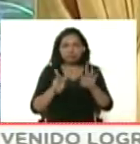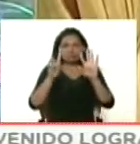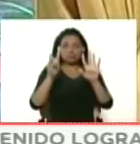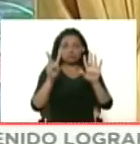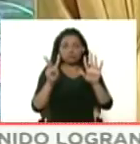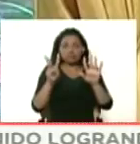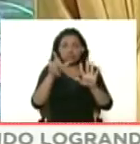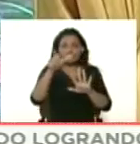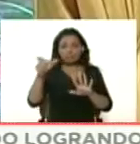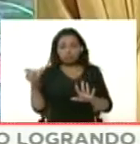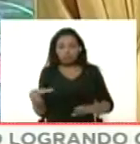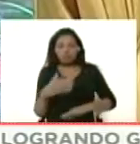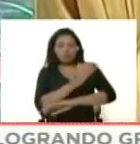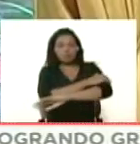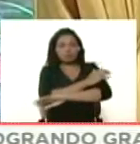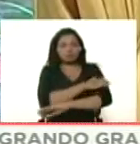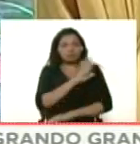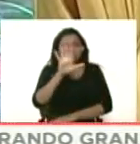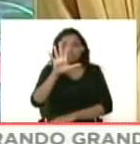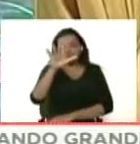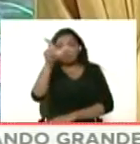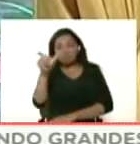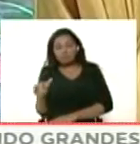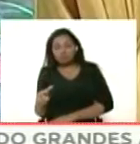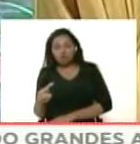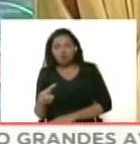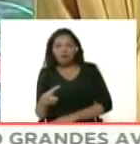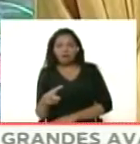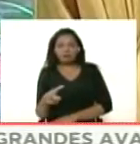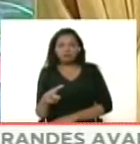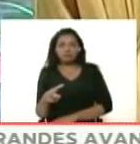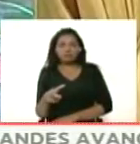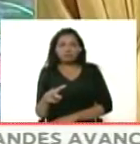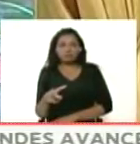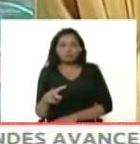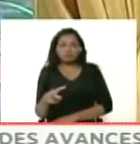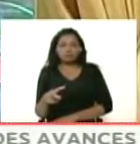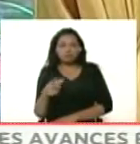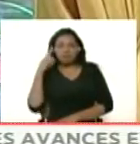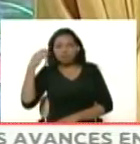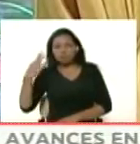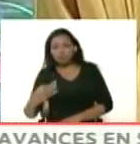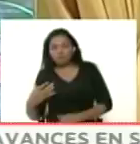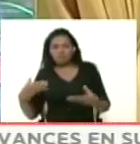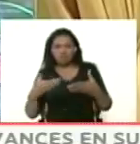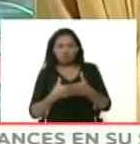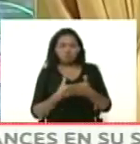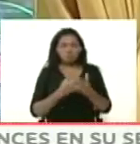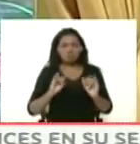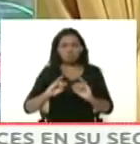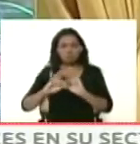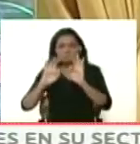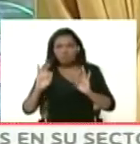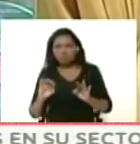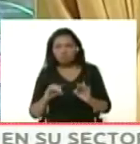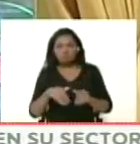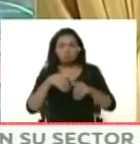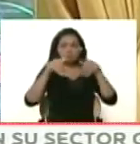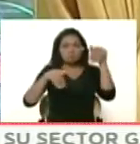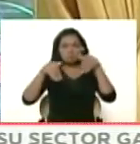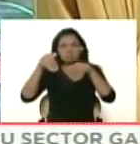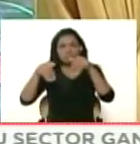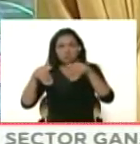miembros de la oposición, los 5 miembros del chavismo, del comité preliminar, y por